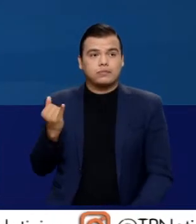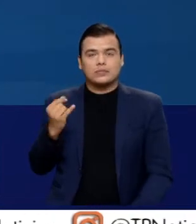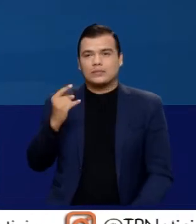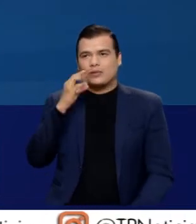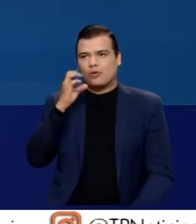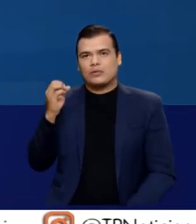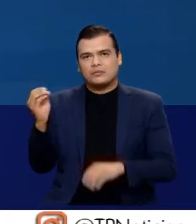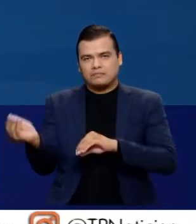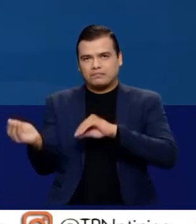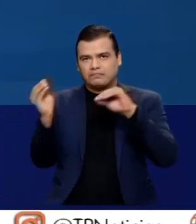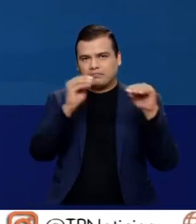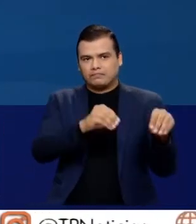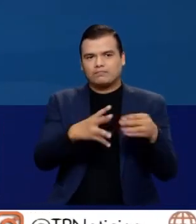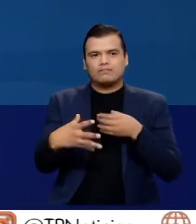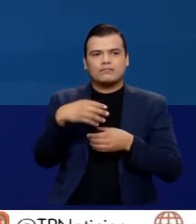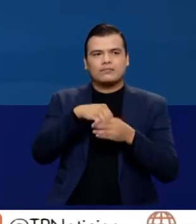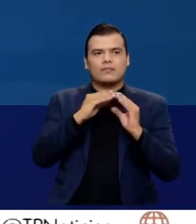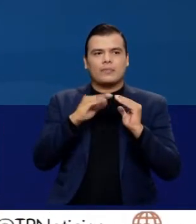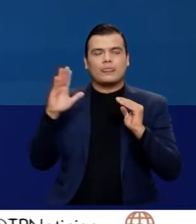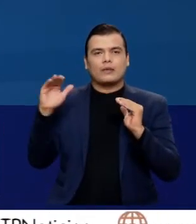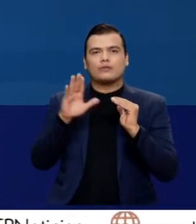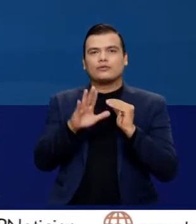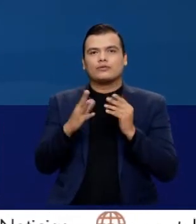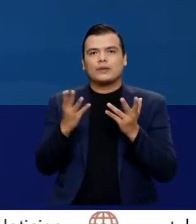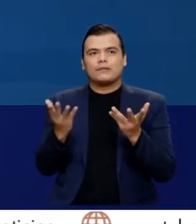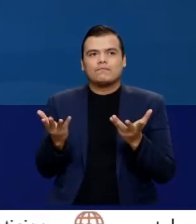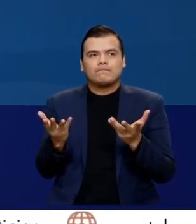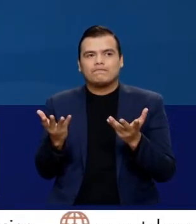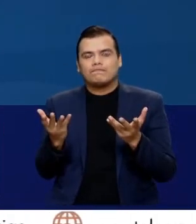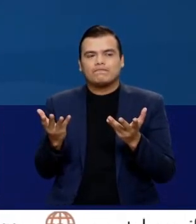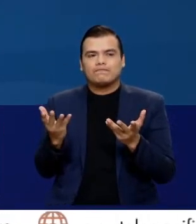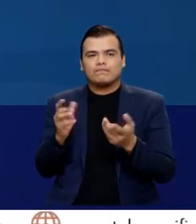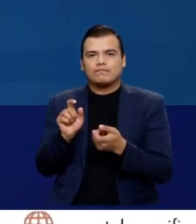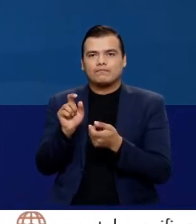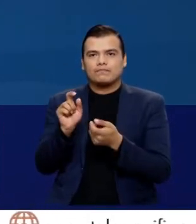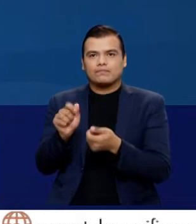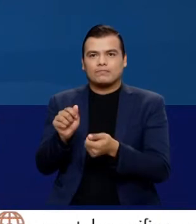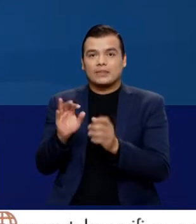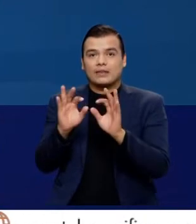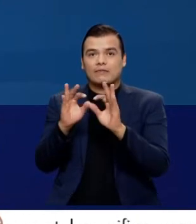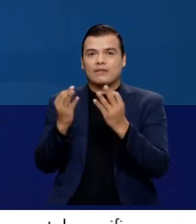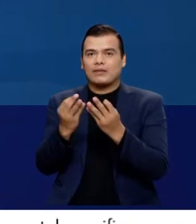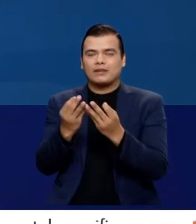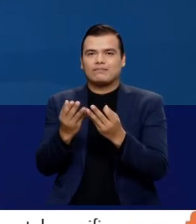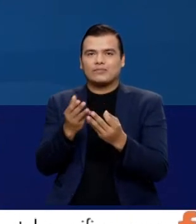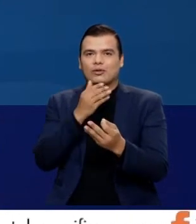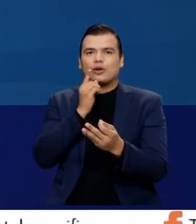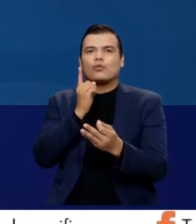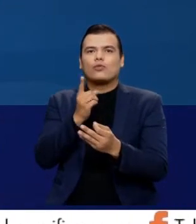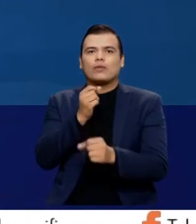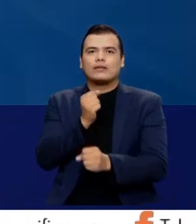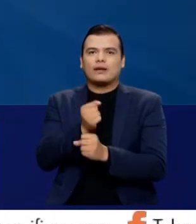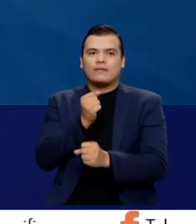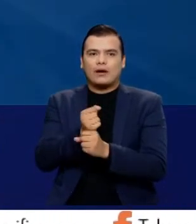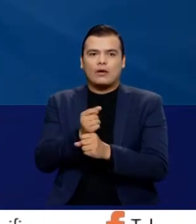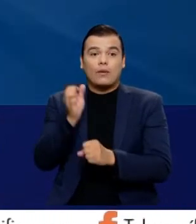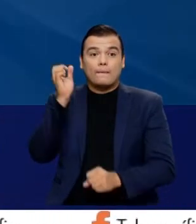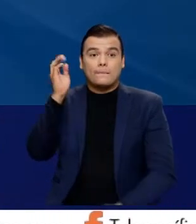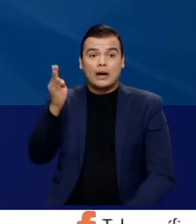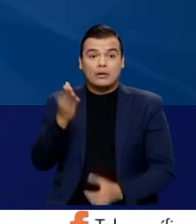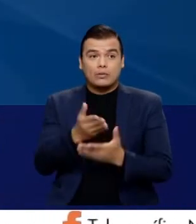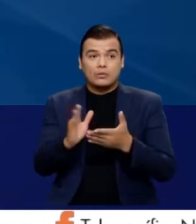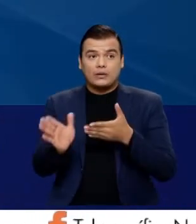trasladarse a la casa de sus suegros pero no encuentra cómo responder por la familia debido a la parálisis en el sistema bancario